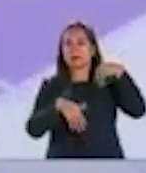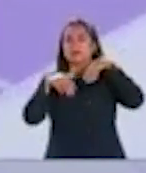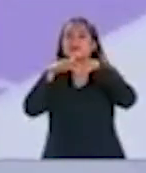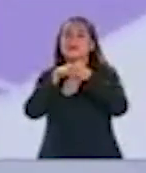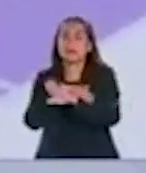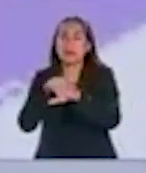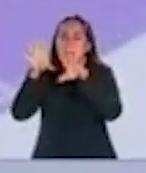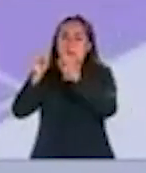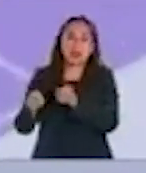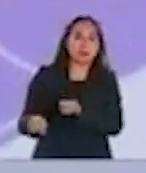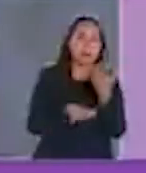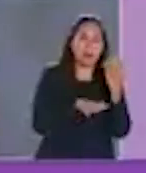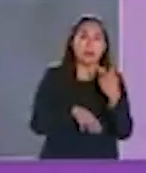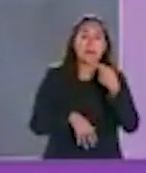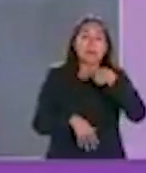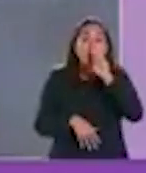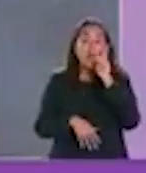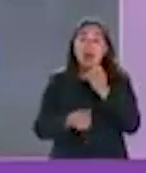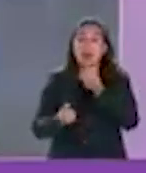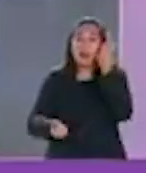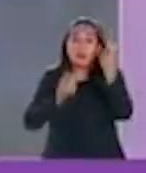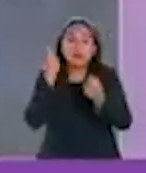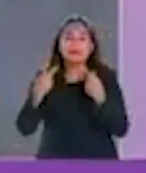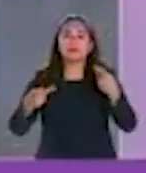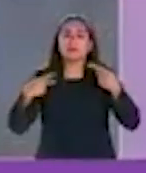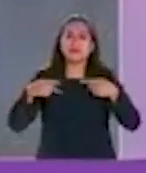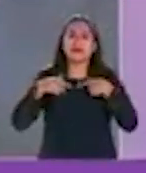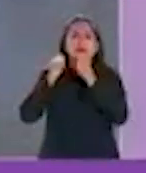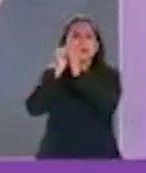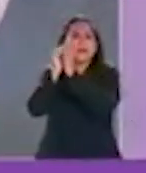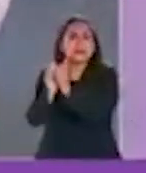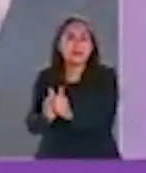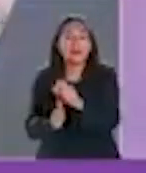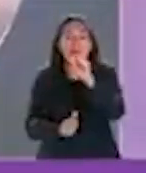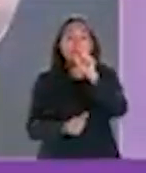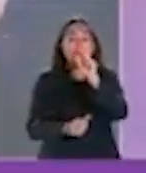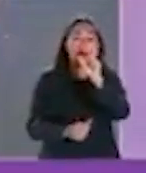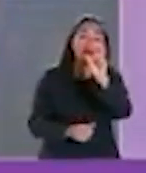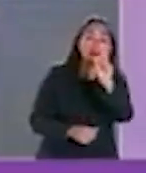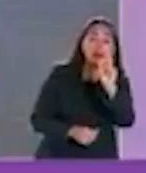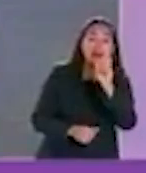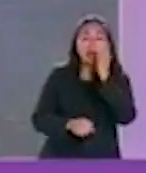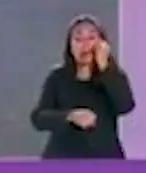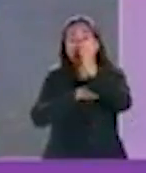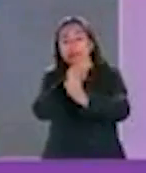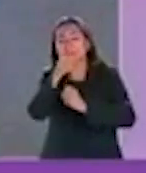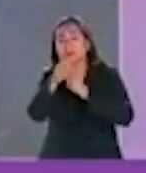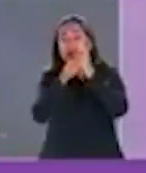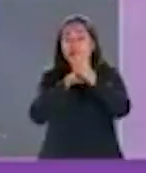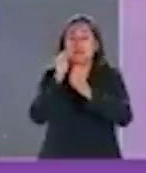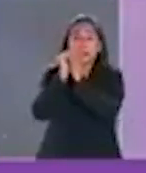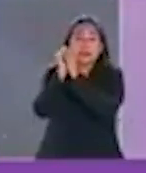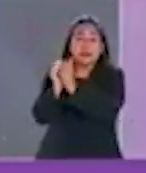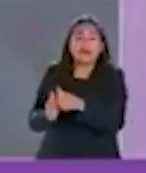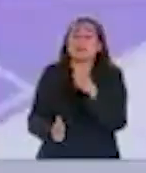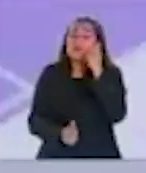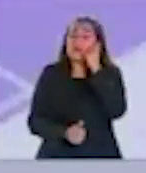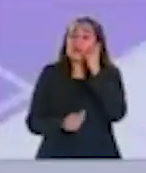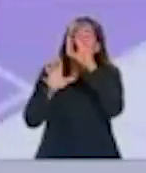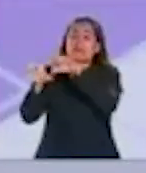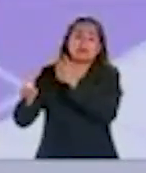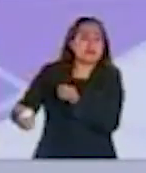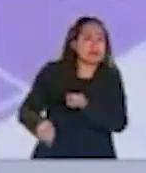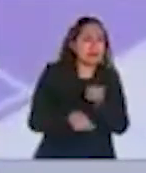pero están deportando personas que llevaban allá 20 30 40 años acabo de estar en el albergue de santa maría la ribera con ana